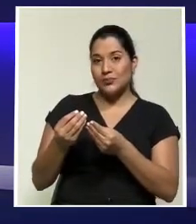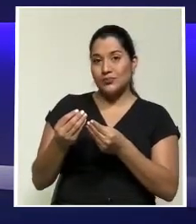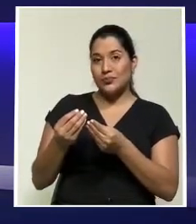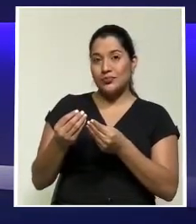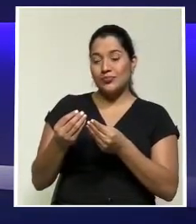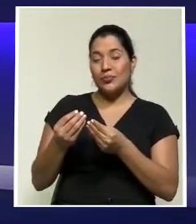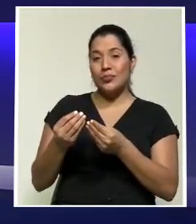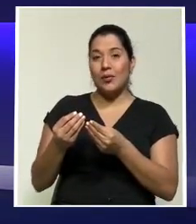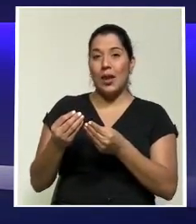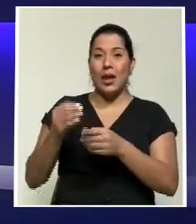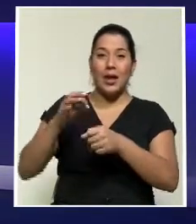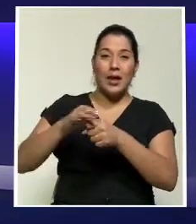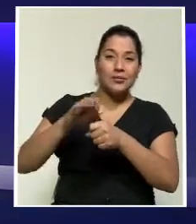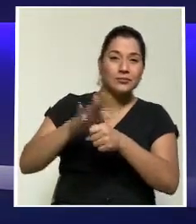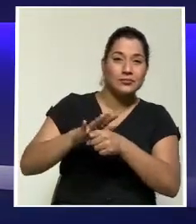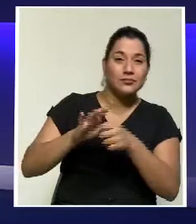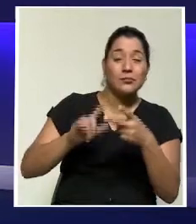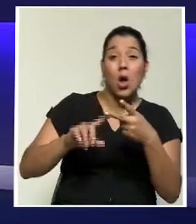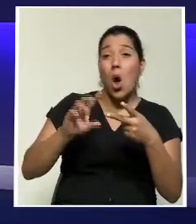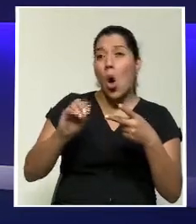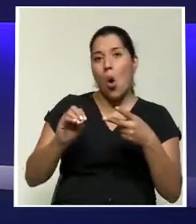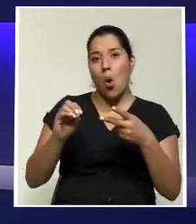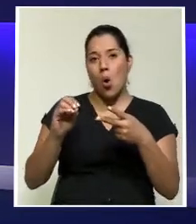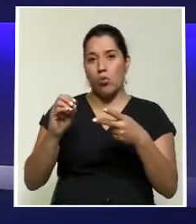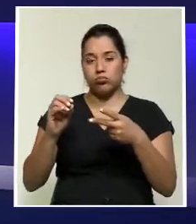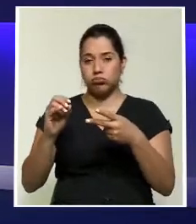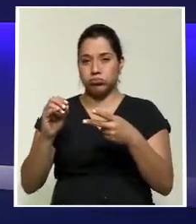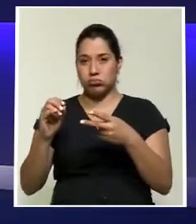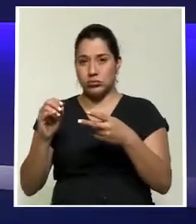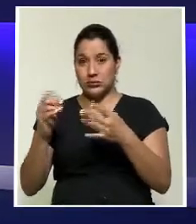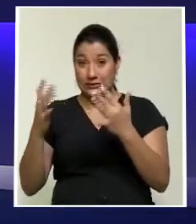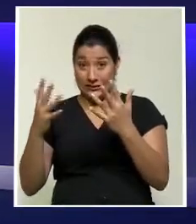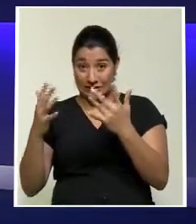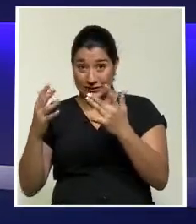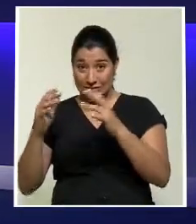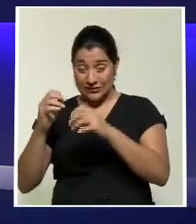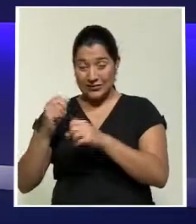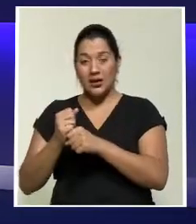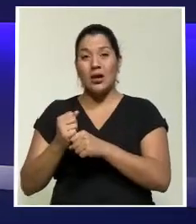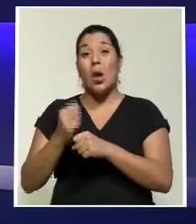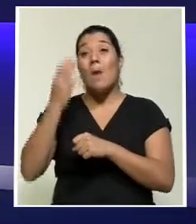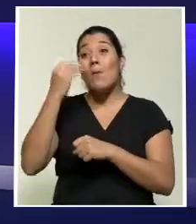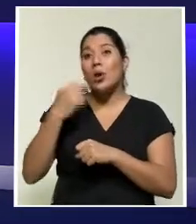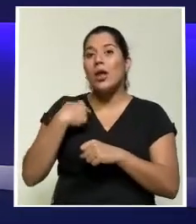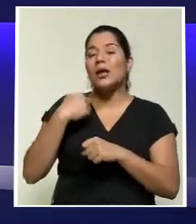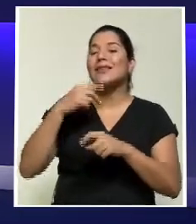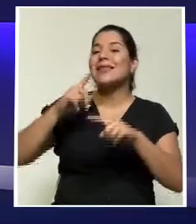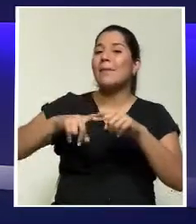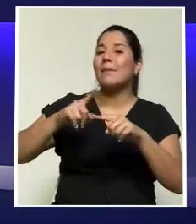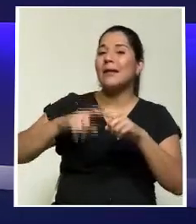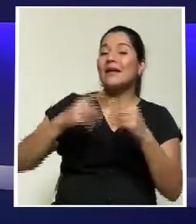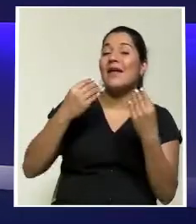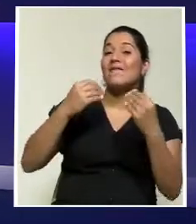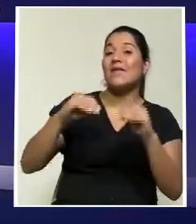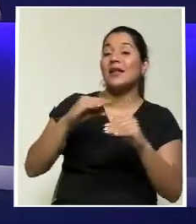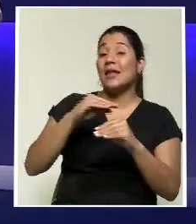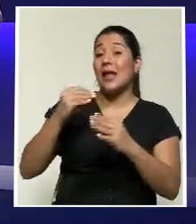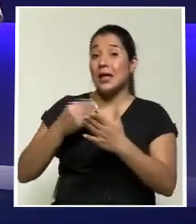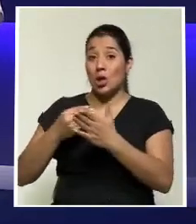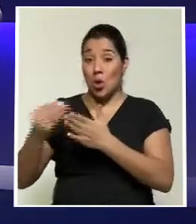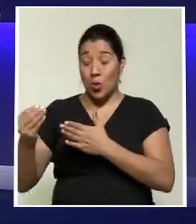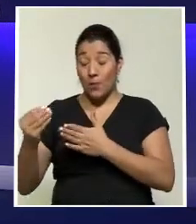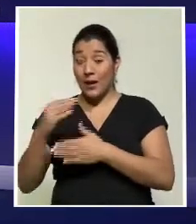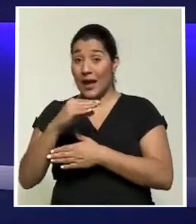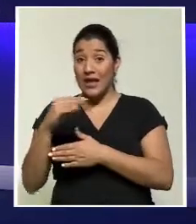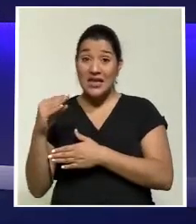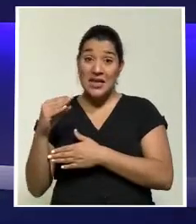sea agropecuarios o artesanales, porque generalmente nos guiamos por la oferta y la demanda, ¿verdad? Y en los mercados internacionales los